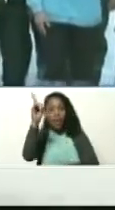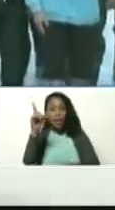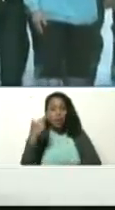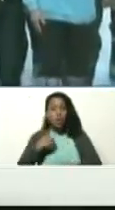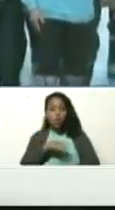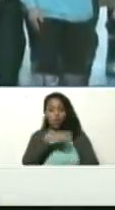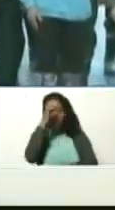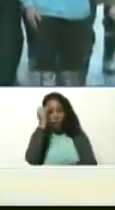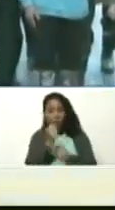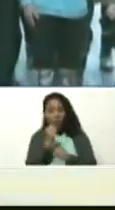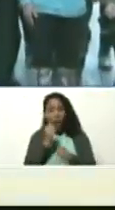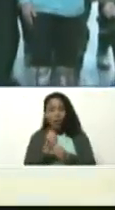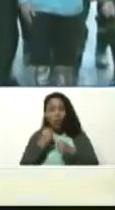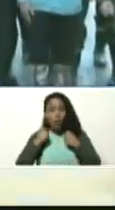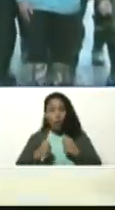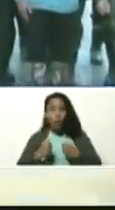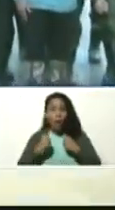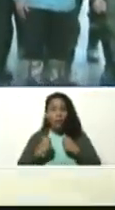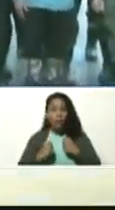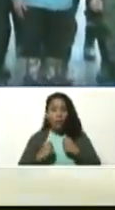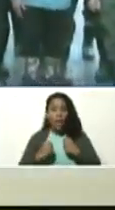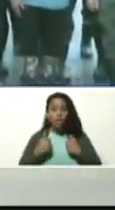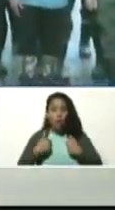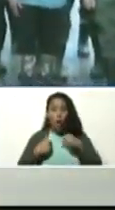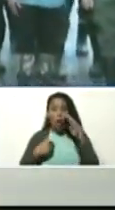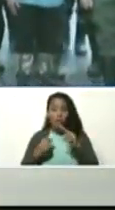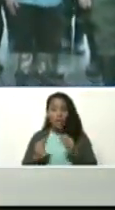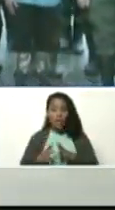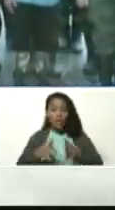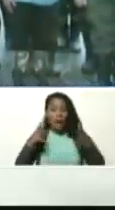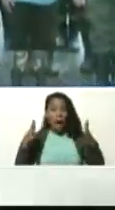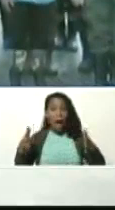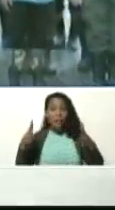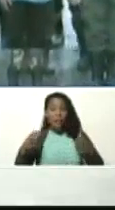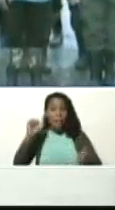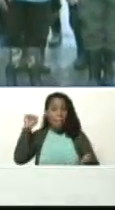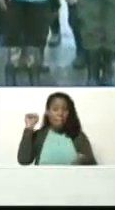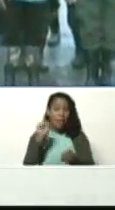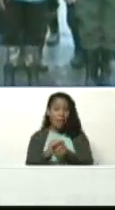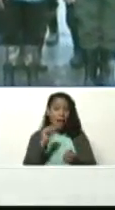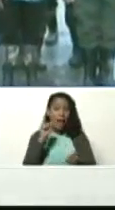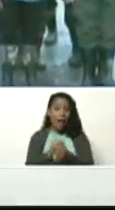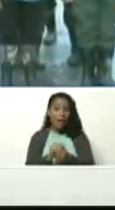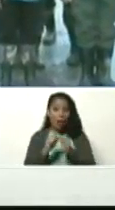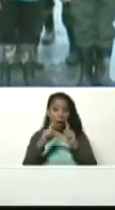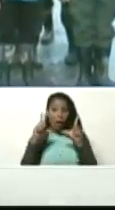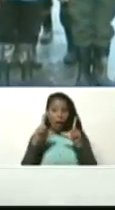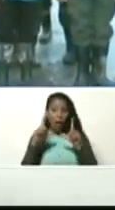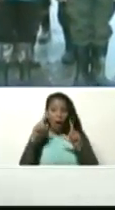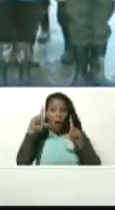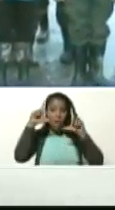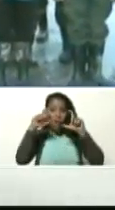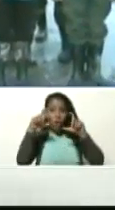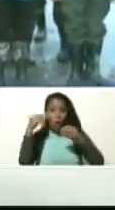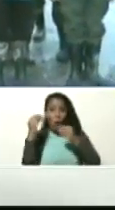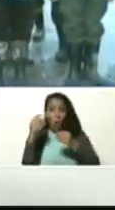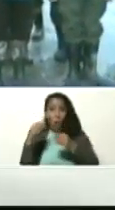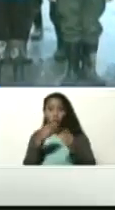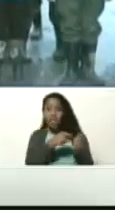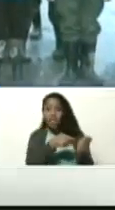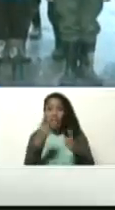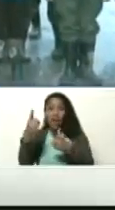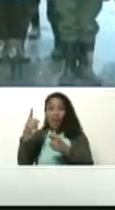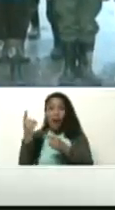trabajo intenso. He visto el tamaño gigantesco de las piedras, las imágenes, cómo se llevaban árboles. Hubo una